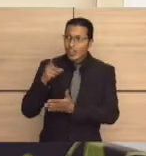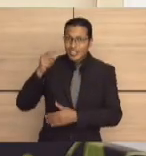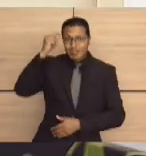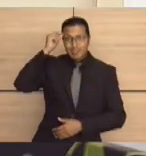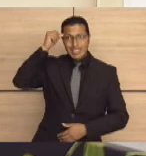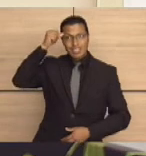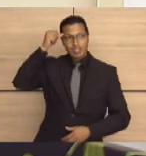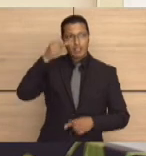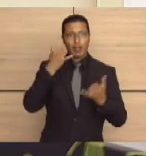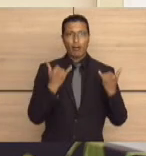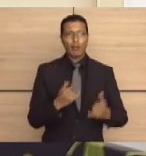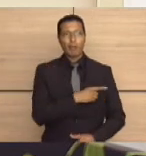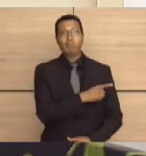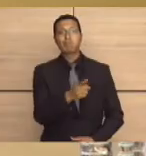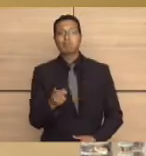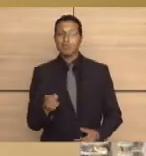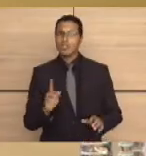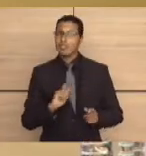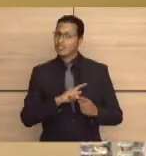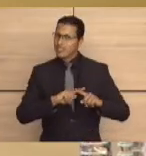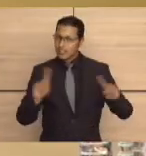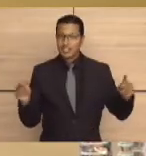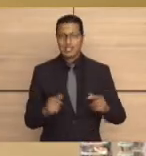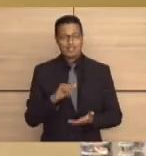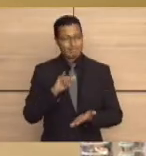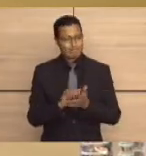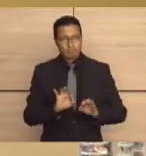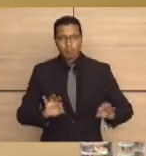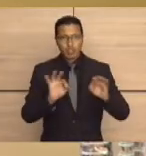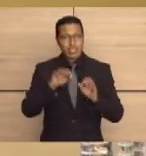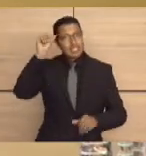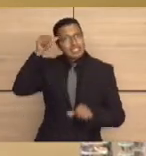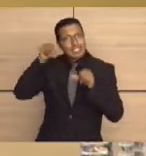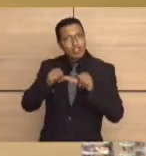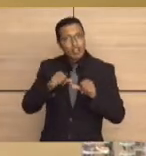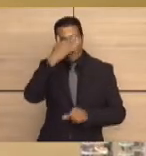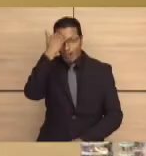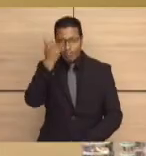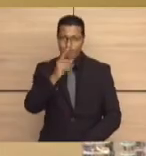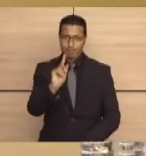verdad que sería otro. Así que confíen y no olvidemos más. Gracias.